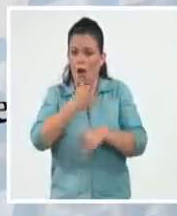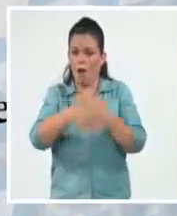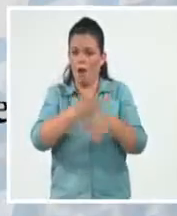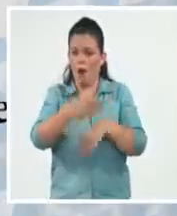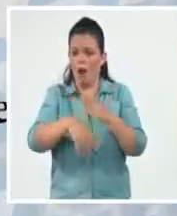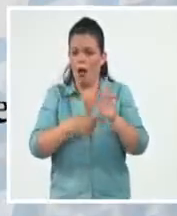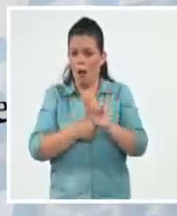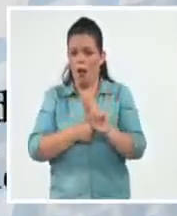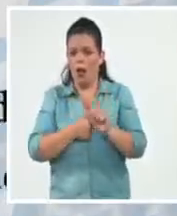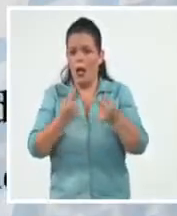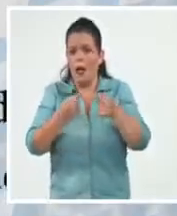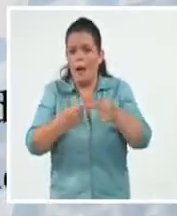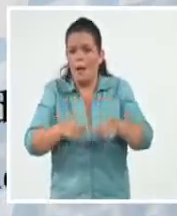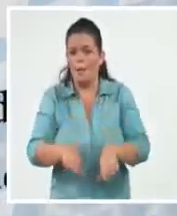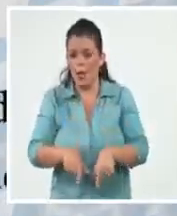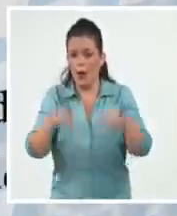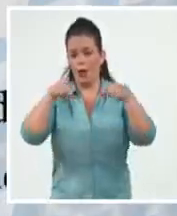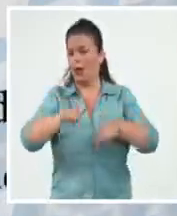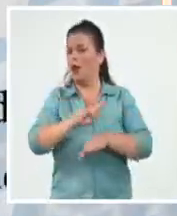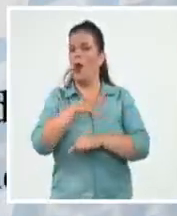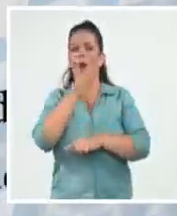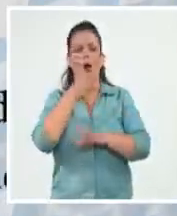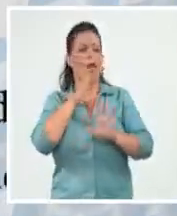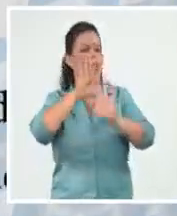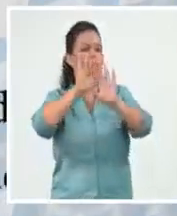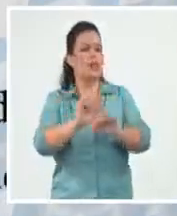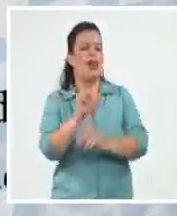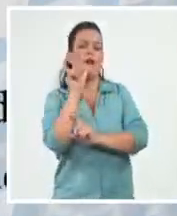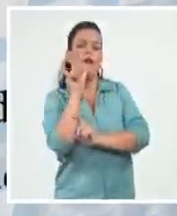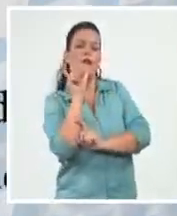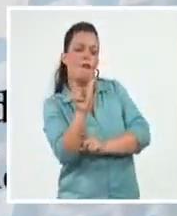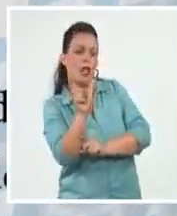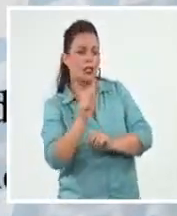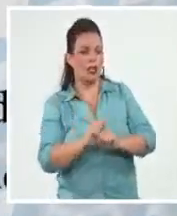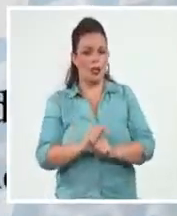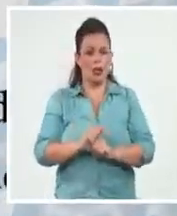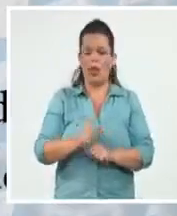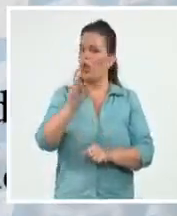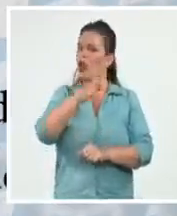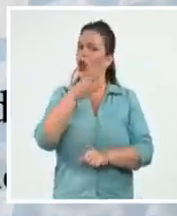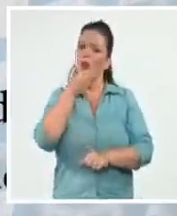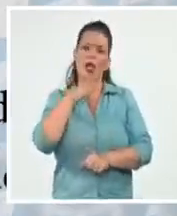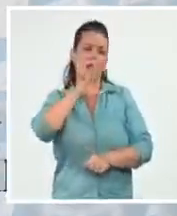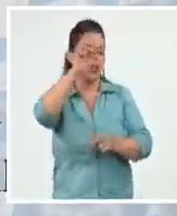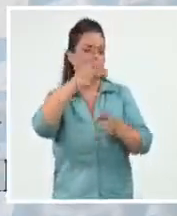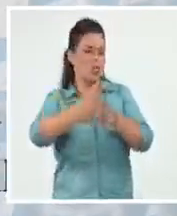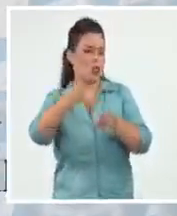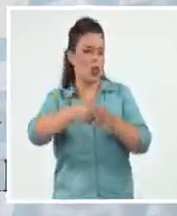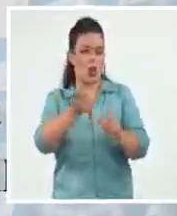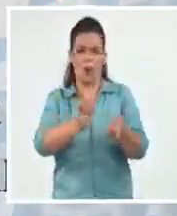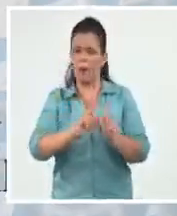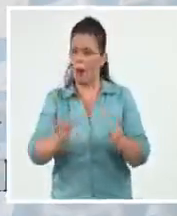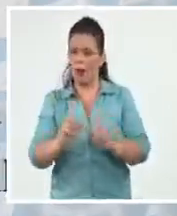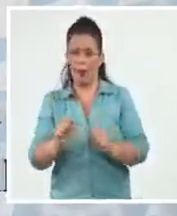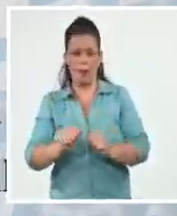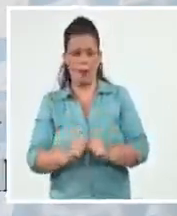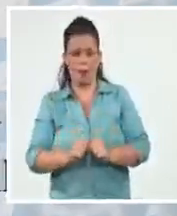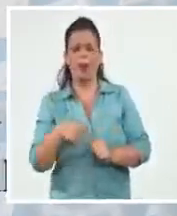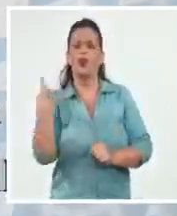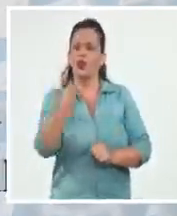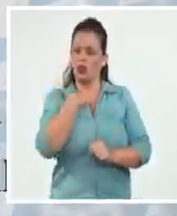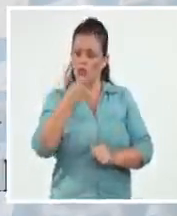no es la fecha en quien lo va a hacer. Entonces, nosotros aquí en los Estados Unidos y alrededor del mundo, lo que podemos hacer para el ejército